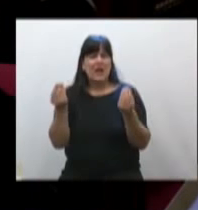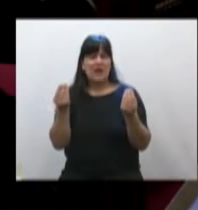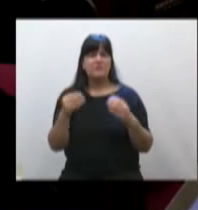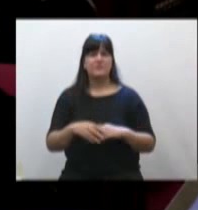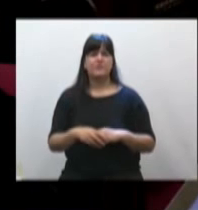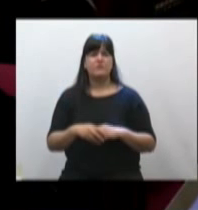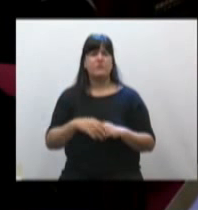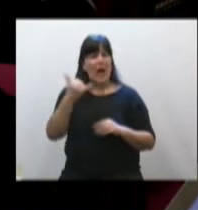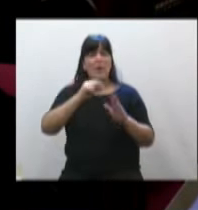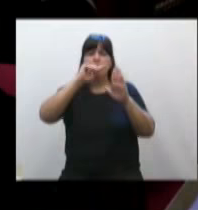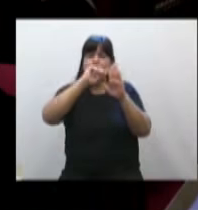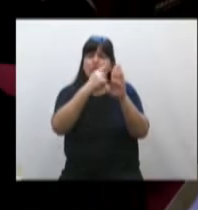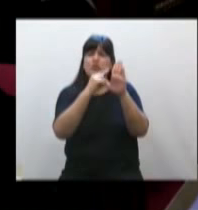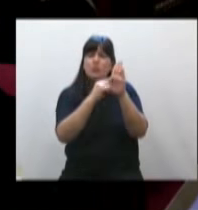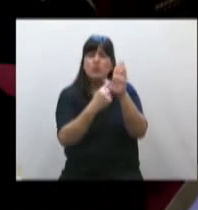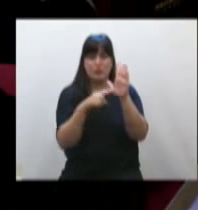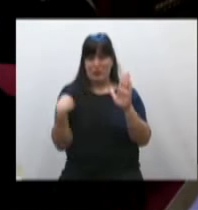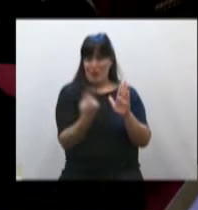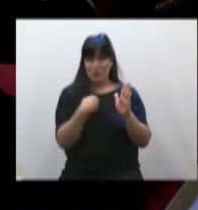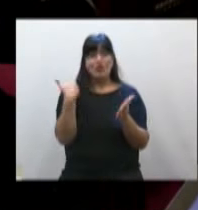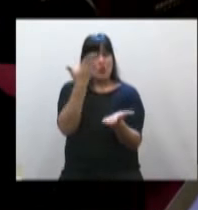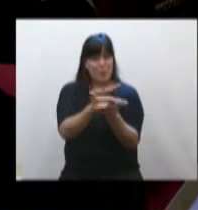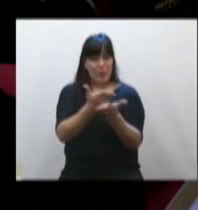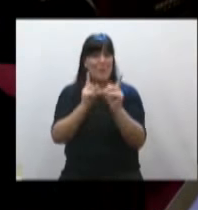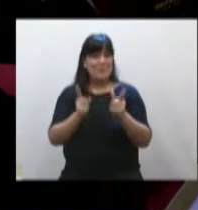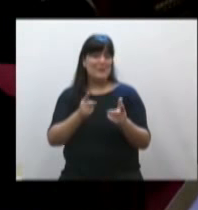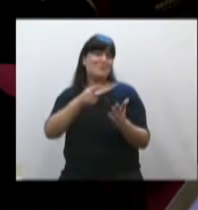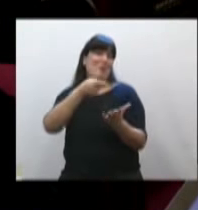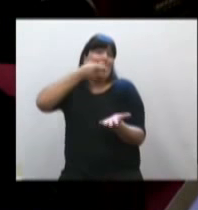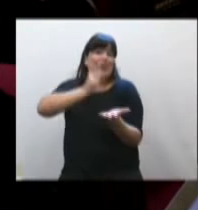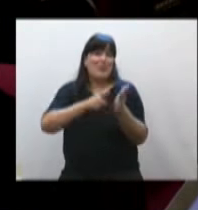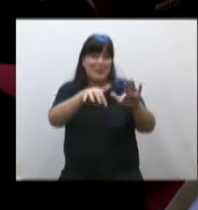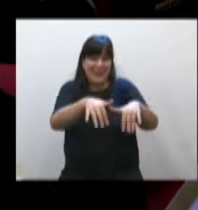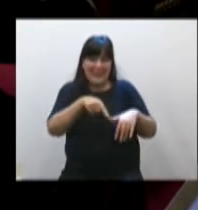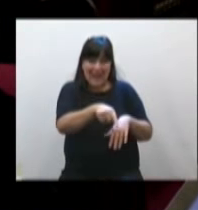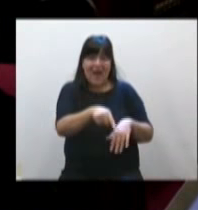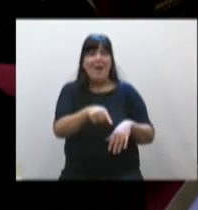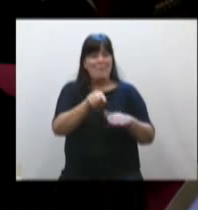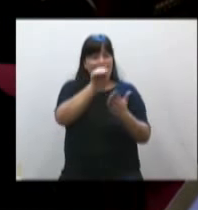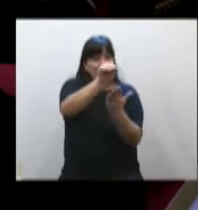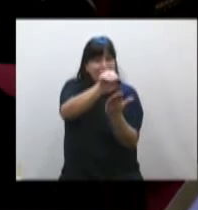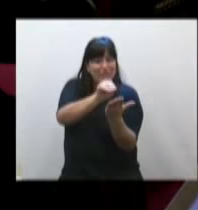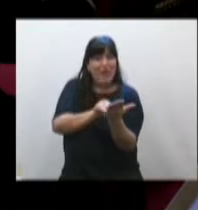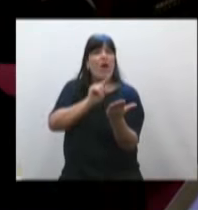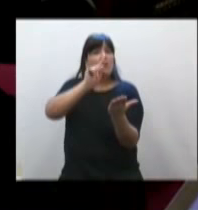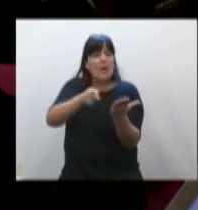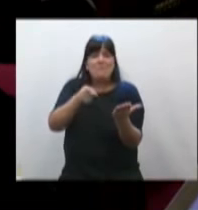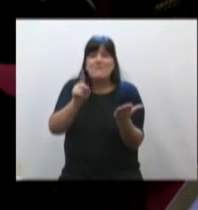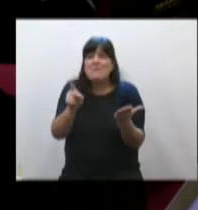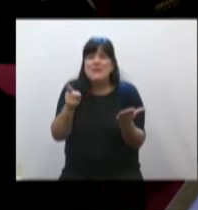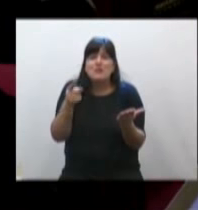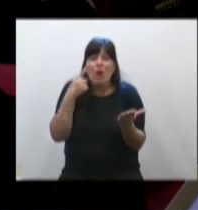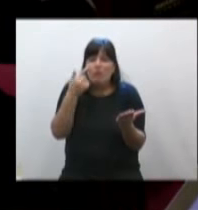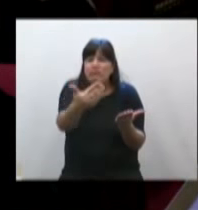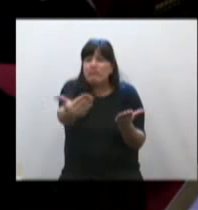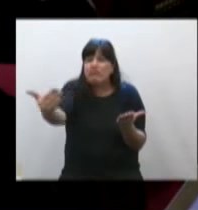dos ministros de Salud de la Nación del gobierno anterior, tanto Ginés González García como el doctor Goyán. Y